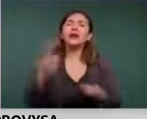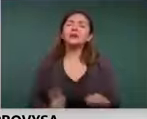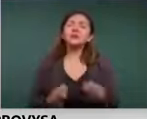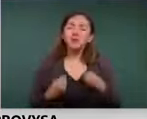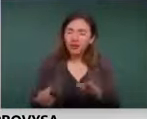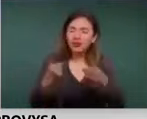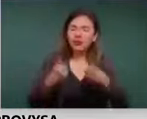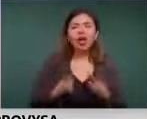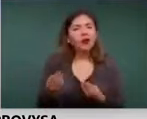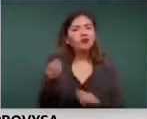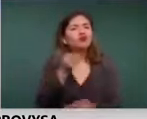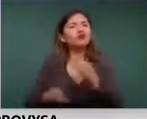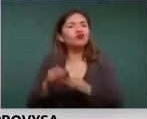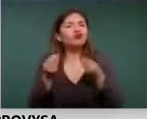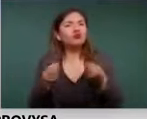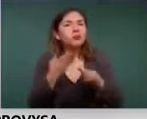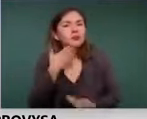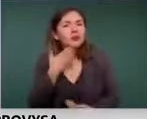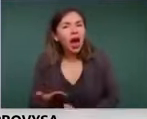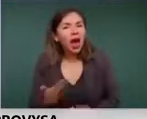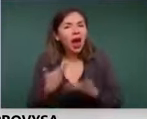tanto.